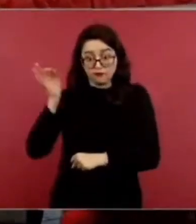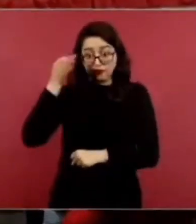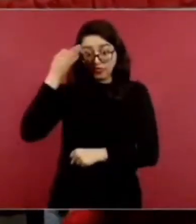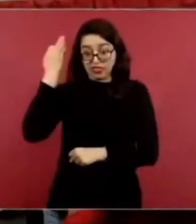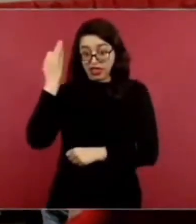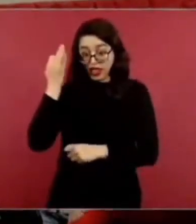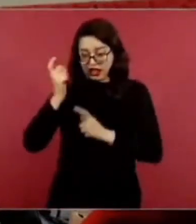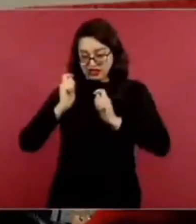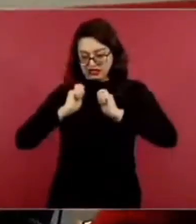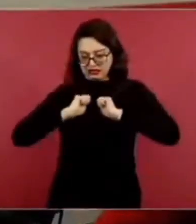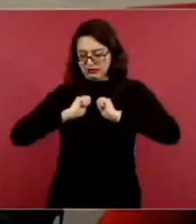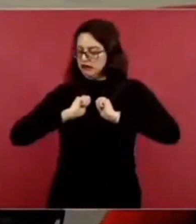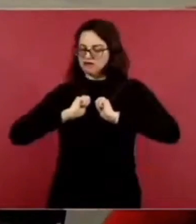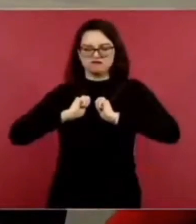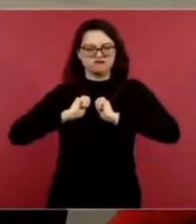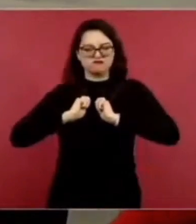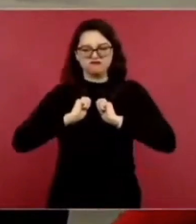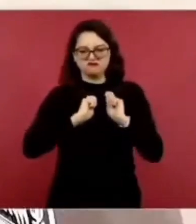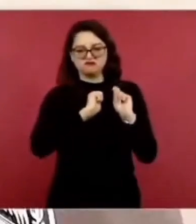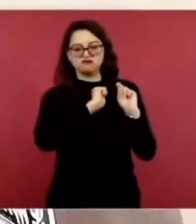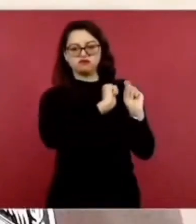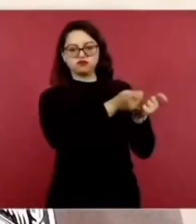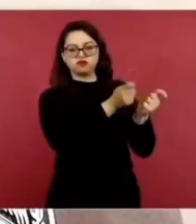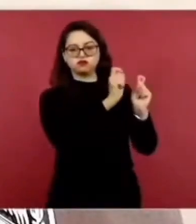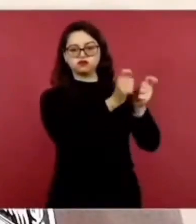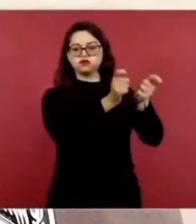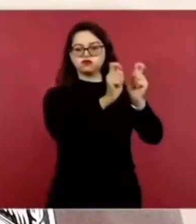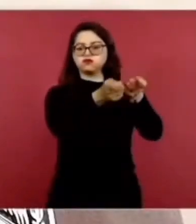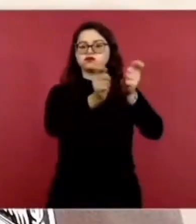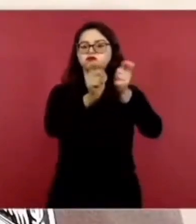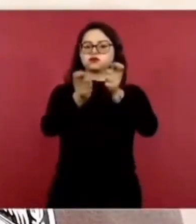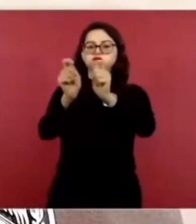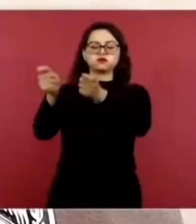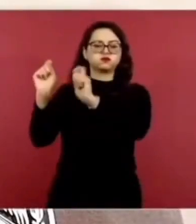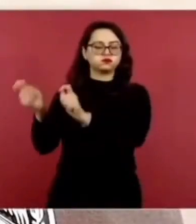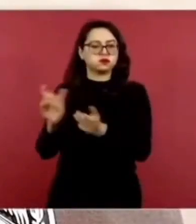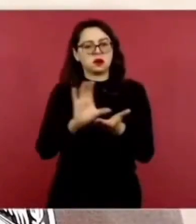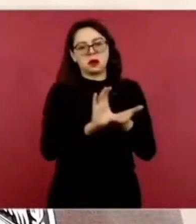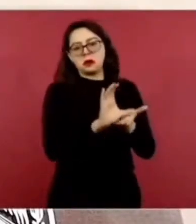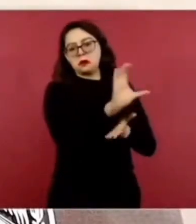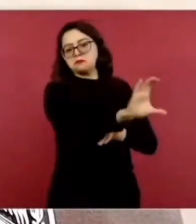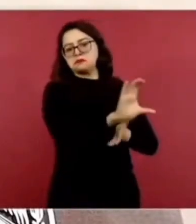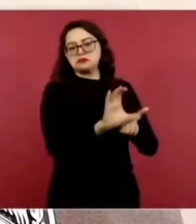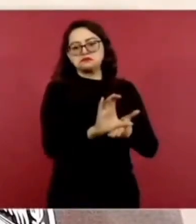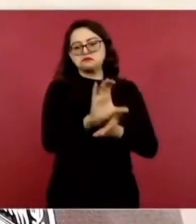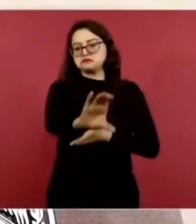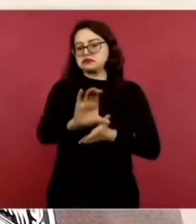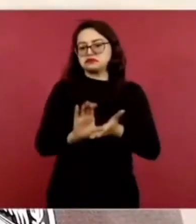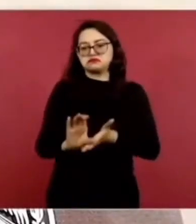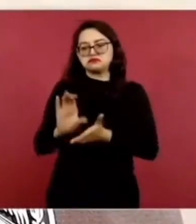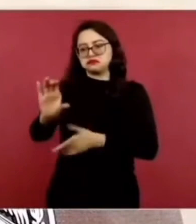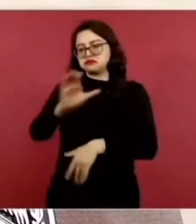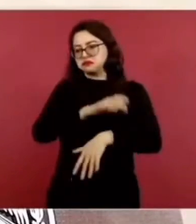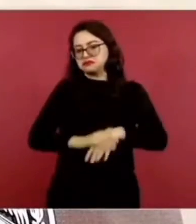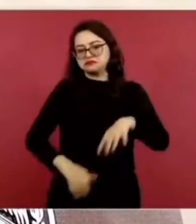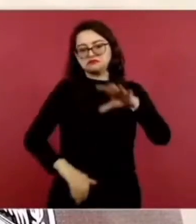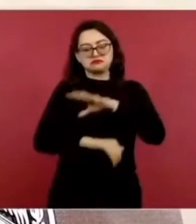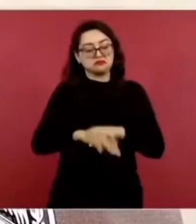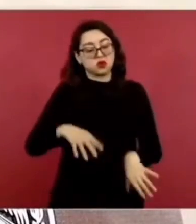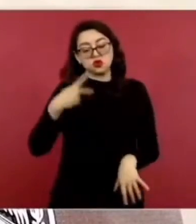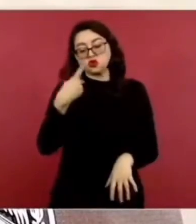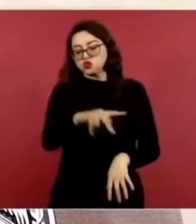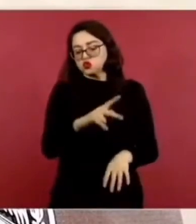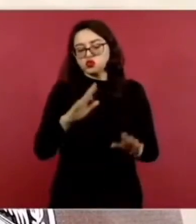de Salubridad y Asistencia a la Secretaría de Salud y los gobiernos estatales se hacen cargo de la atención médica de las personas sin